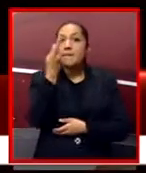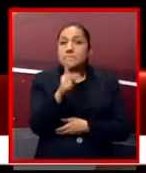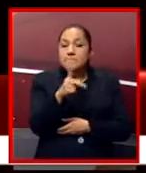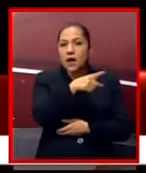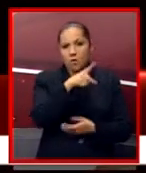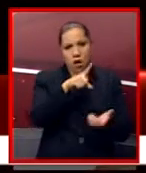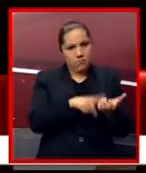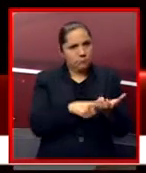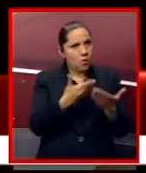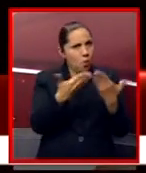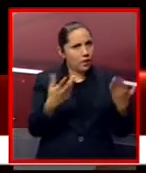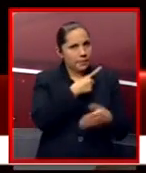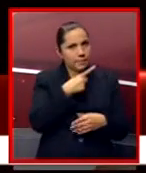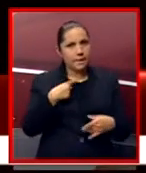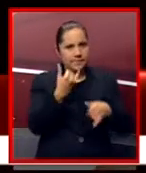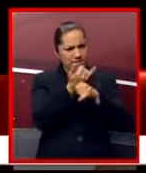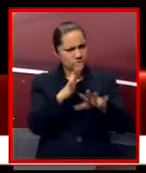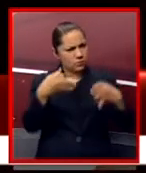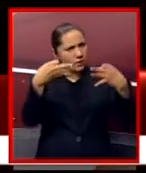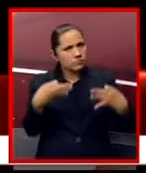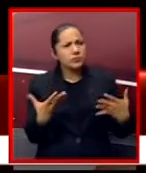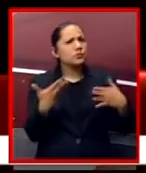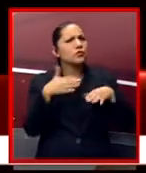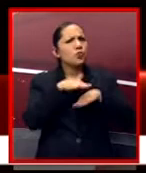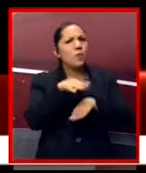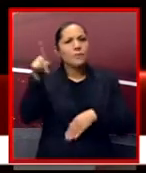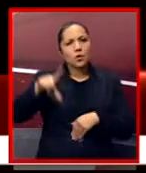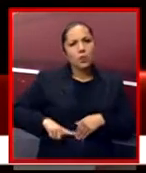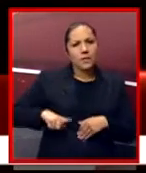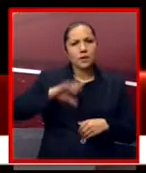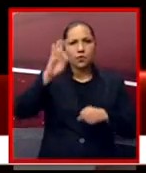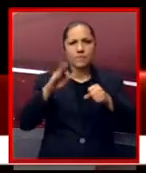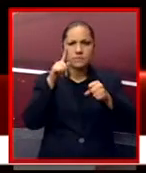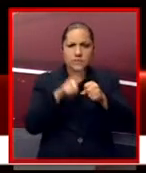facilitar gastos elevados en políticas de comunicación del gobierno federal.